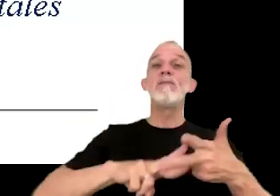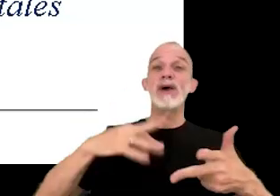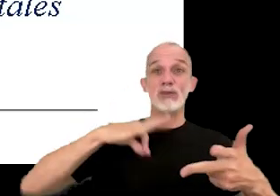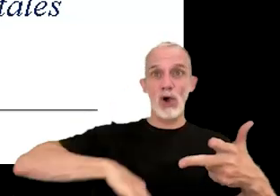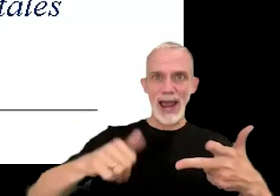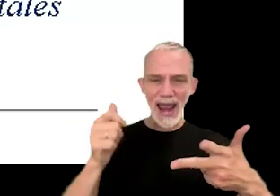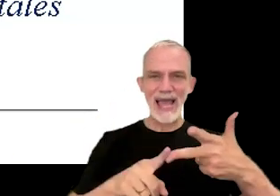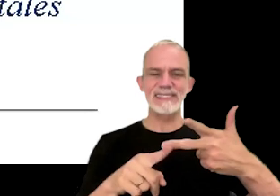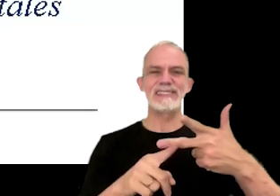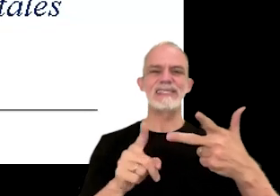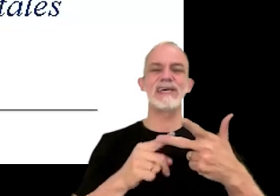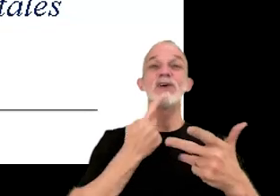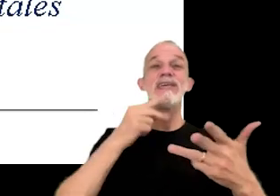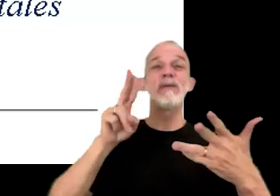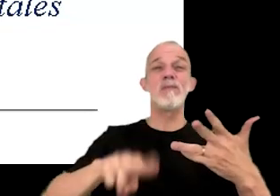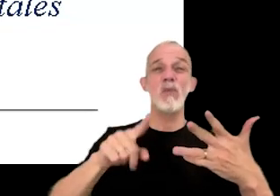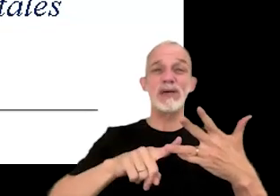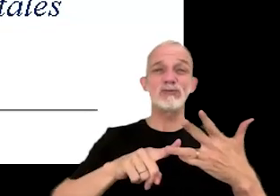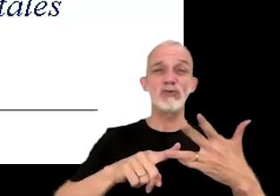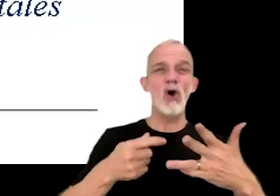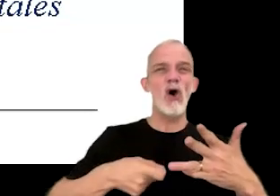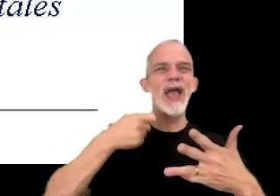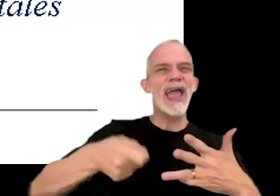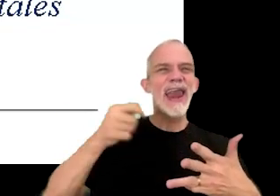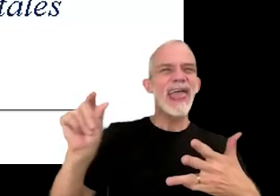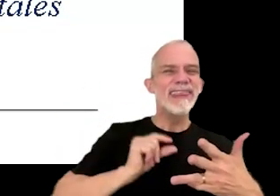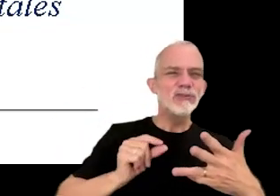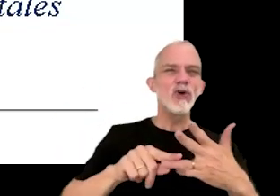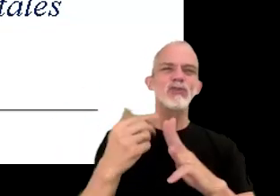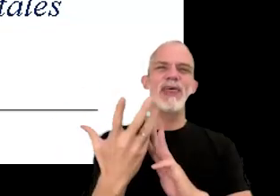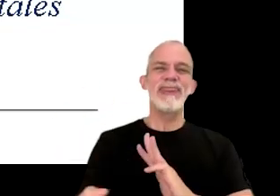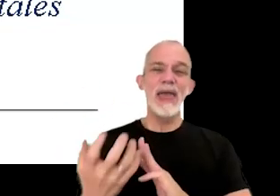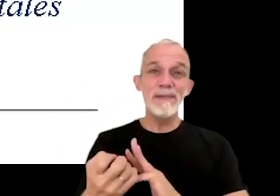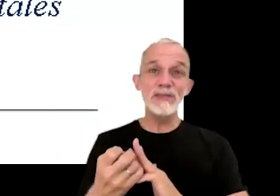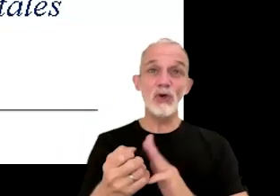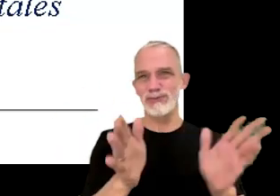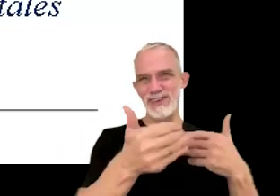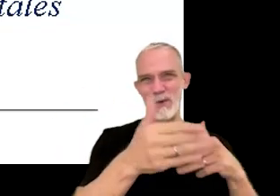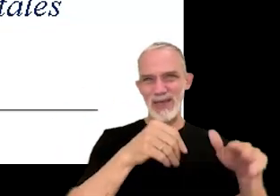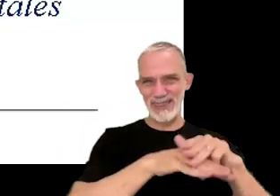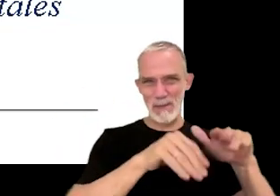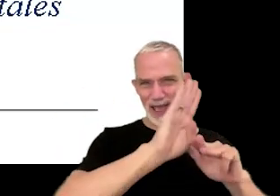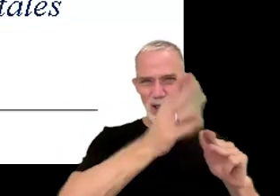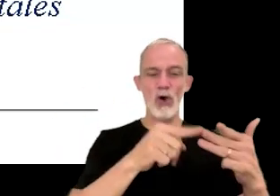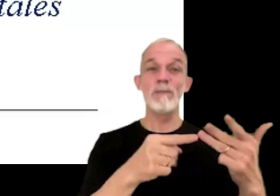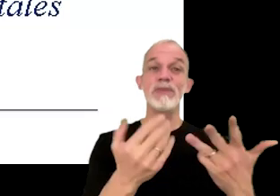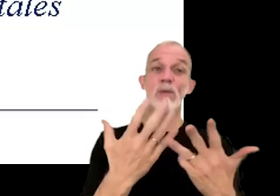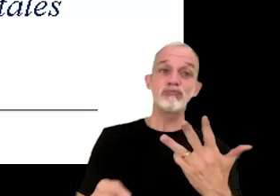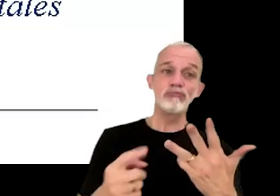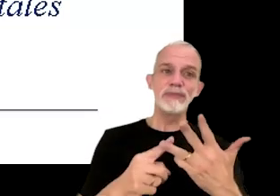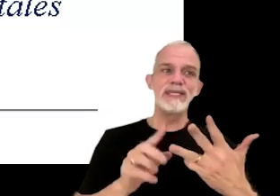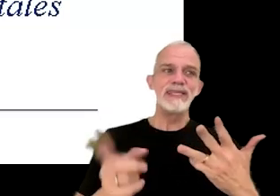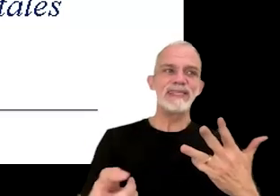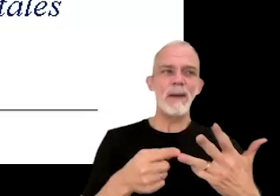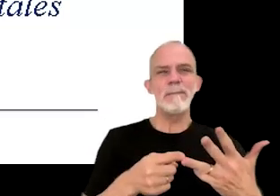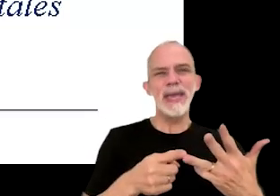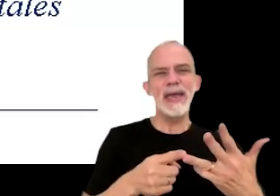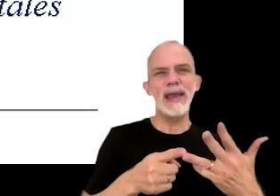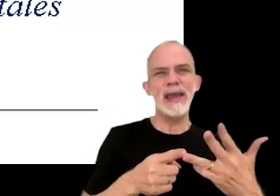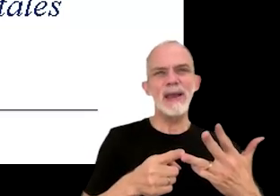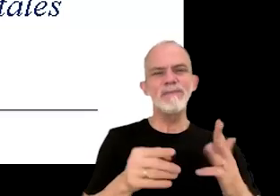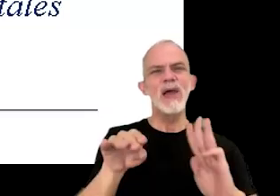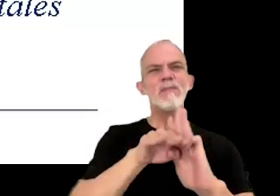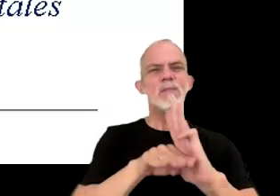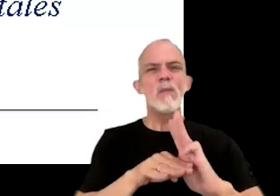ganancias, impuesto a créditos, débitos en cuentas bancarias, y la que establece